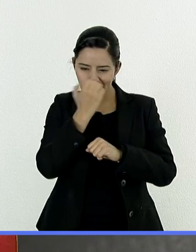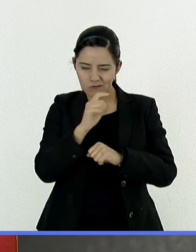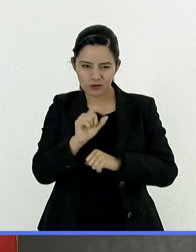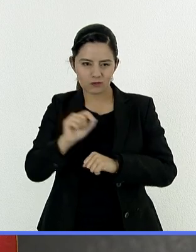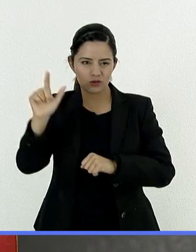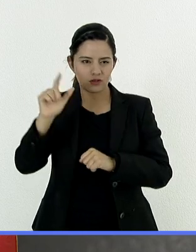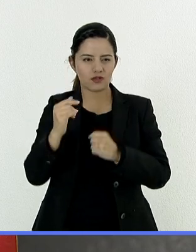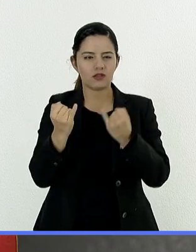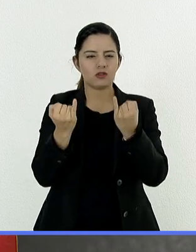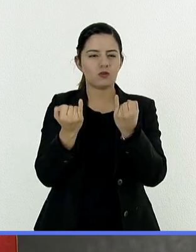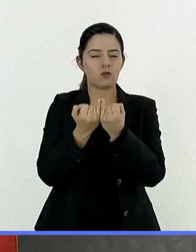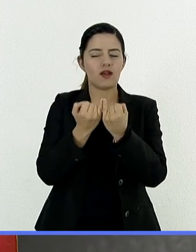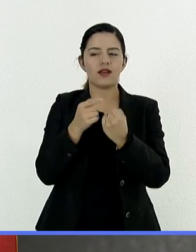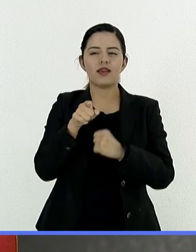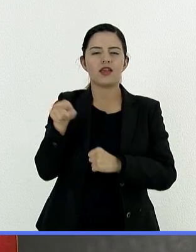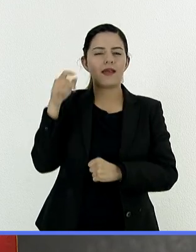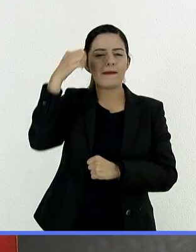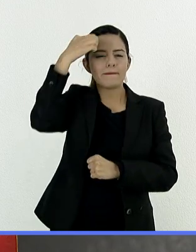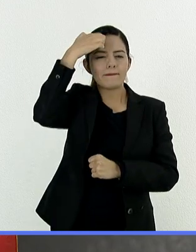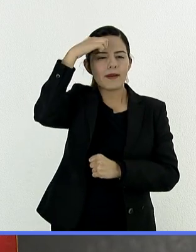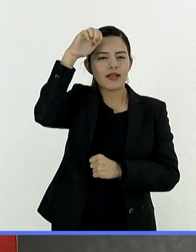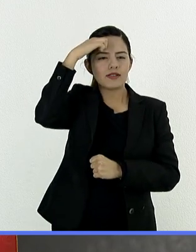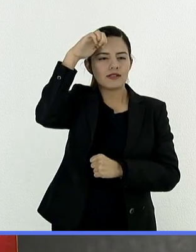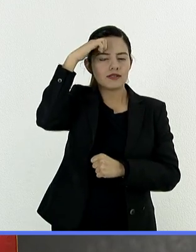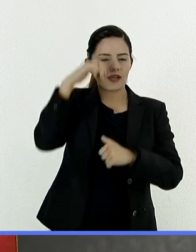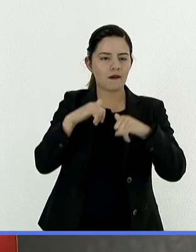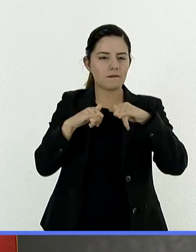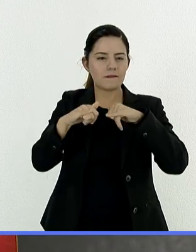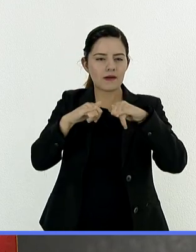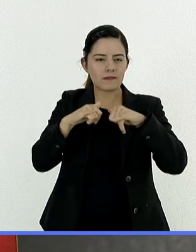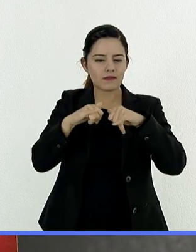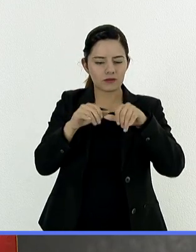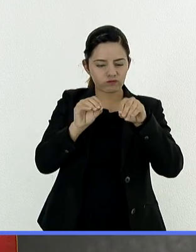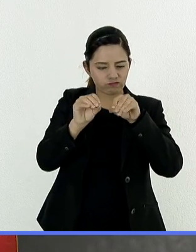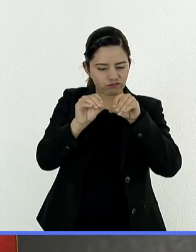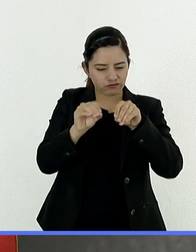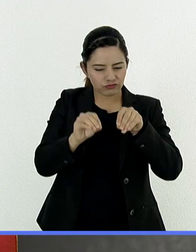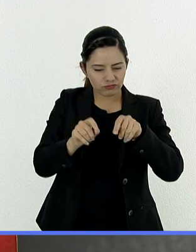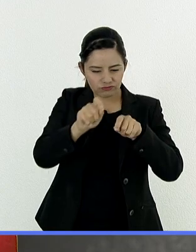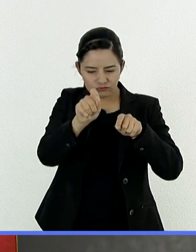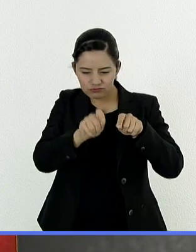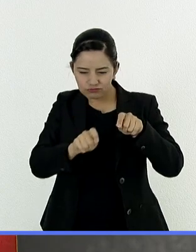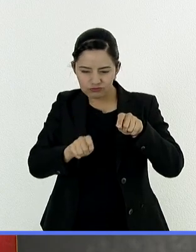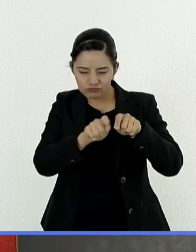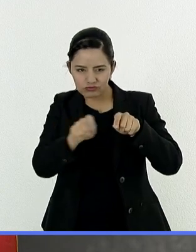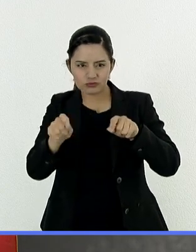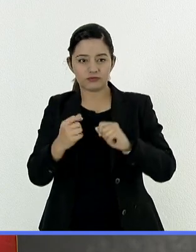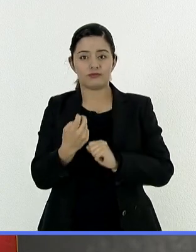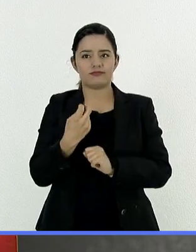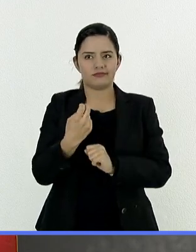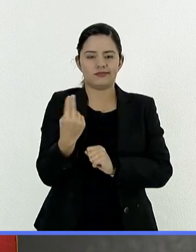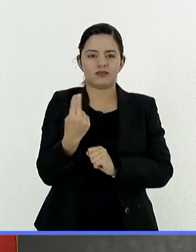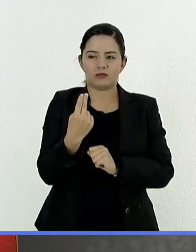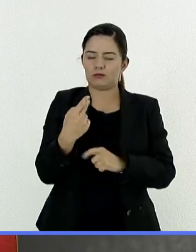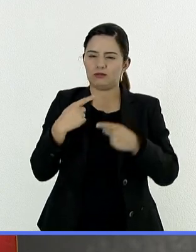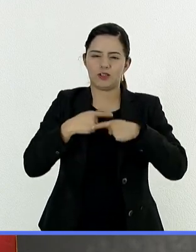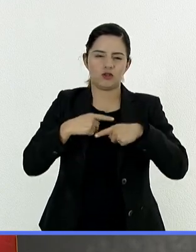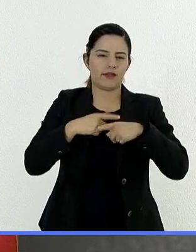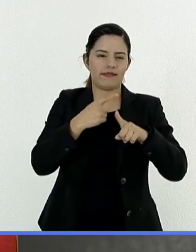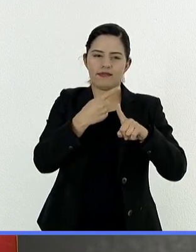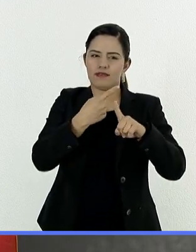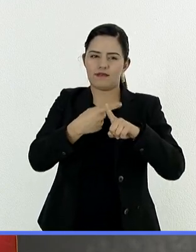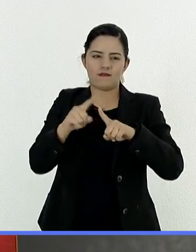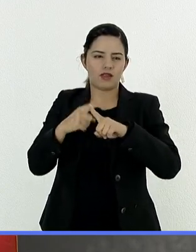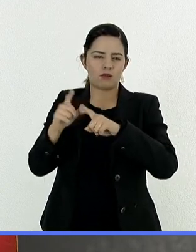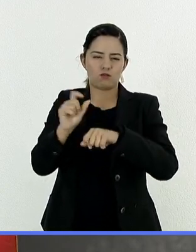mapeo necesitas mucha mucha gente preparada en muchos aspectos Y eso es lo que pretende nuestro proyecto tener